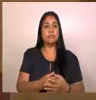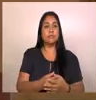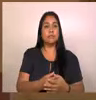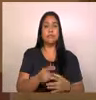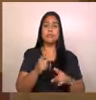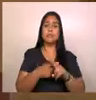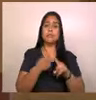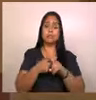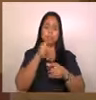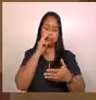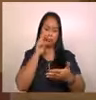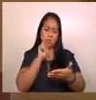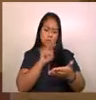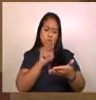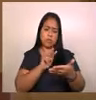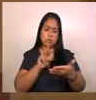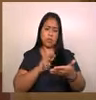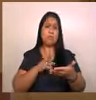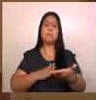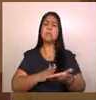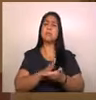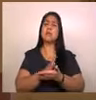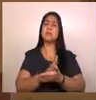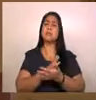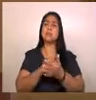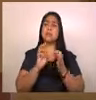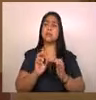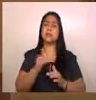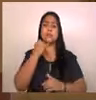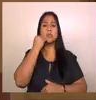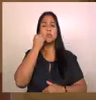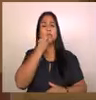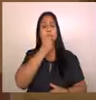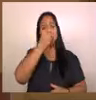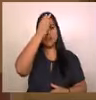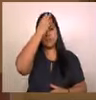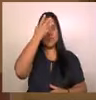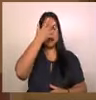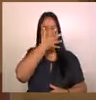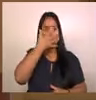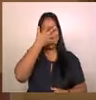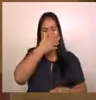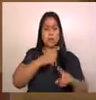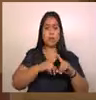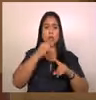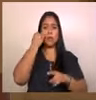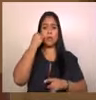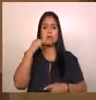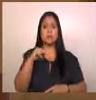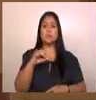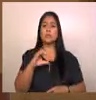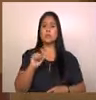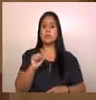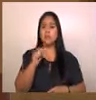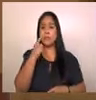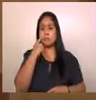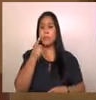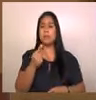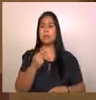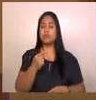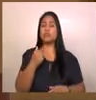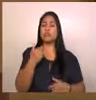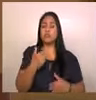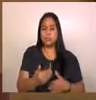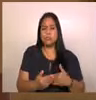cuando leo el título Derechos al Consumidor en Idiomas Mayas, Garífuna y Xinca, vemos que vamos dando